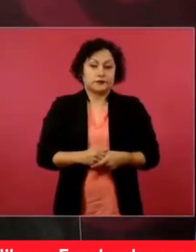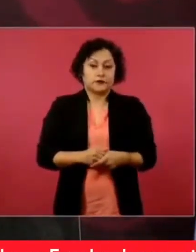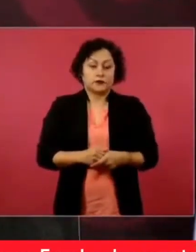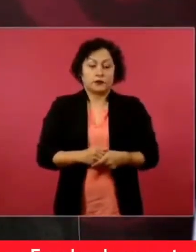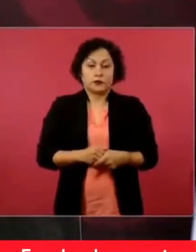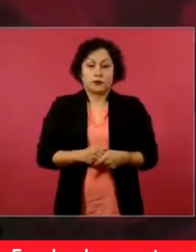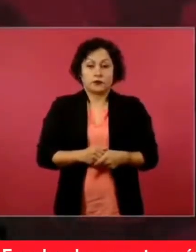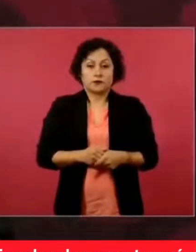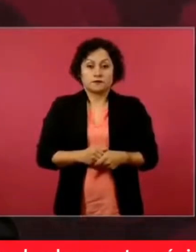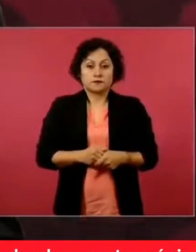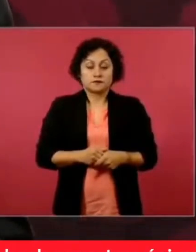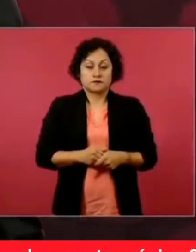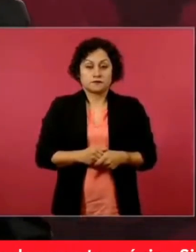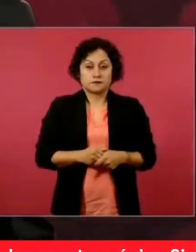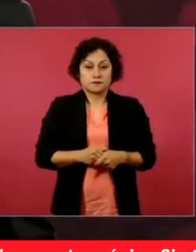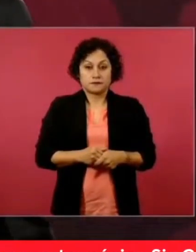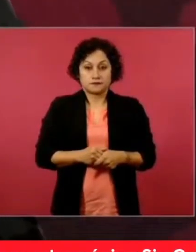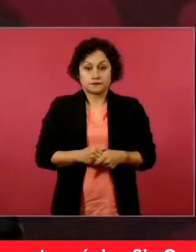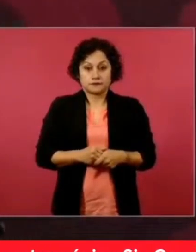Ya